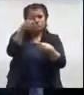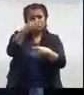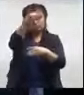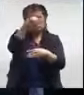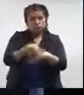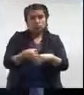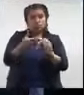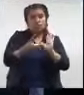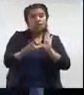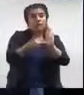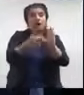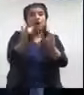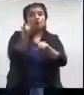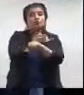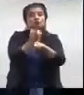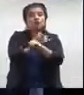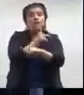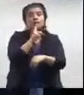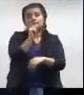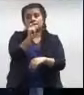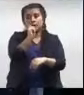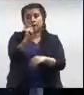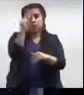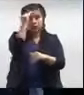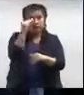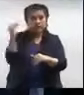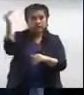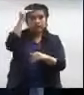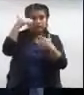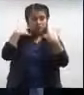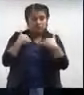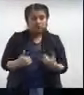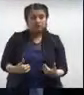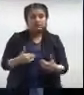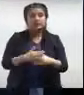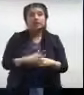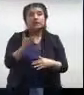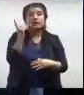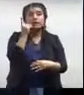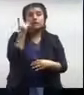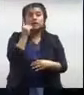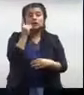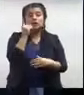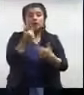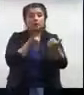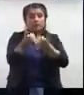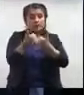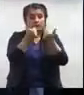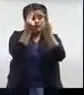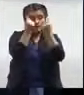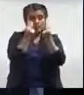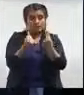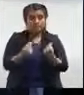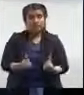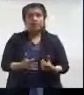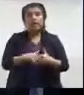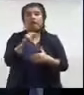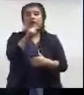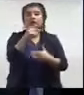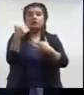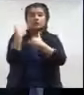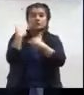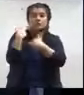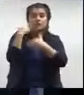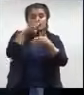el mejor aprovechamiento de las capacidades humanas. Dirección Administrativa y Financiera es la encargada